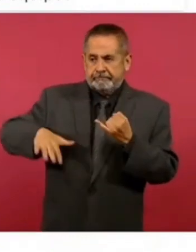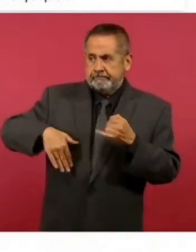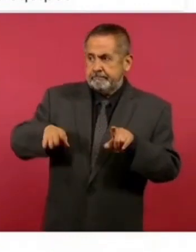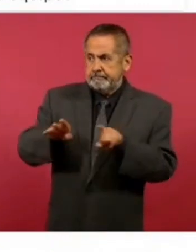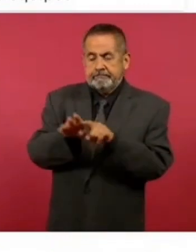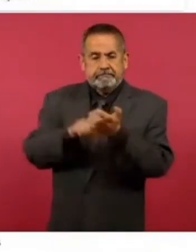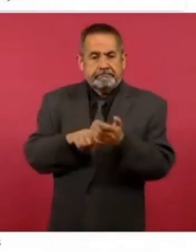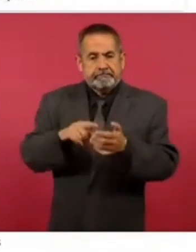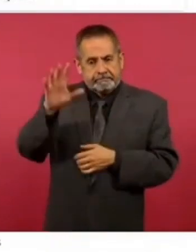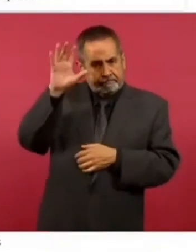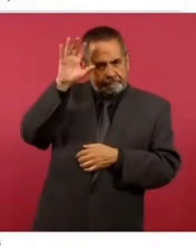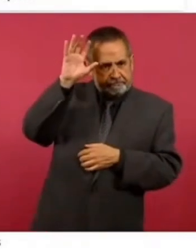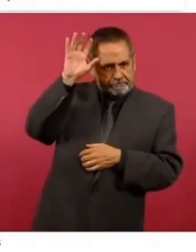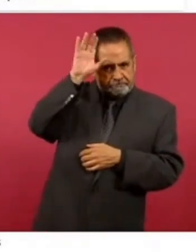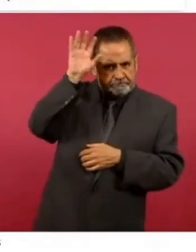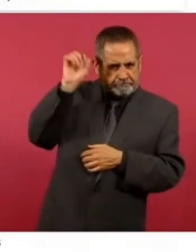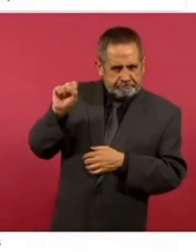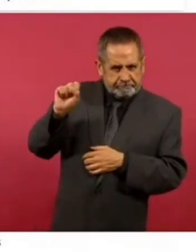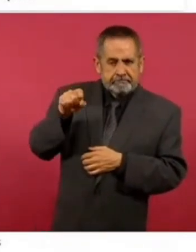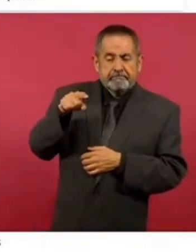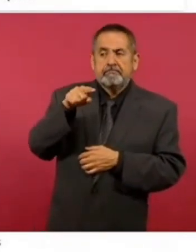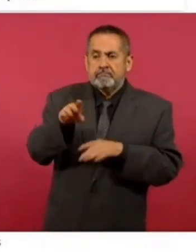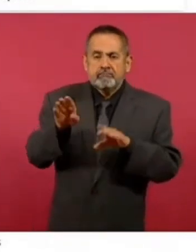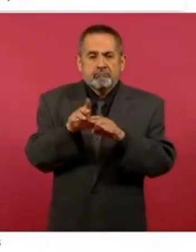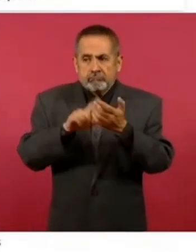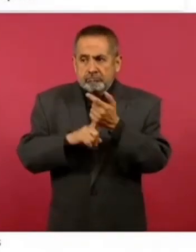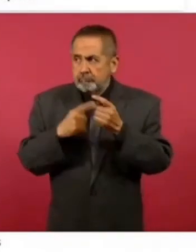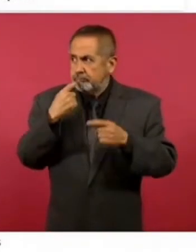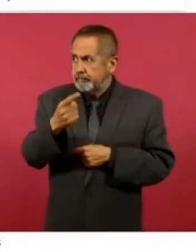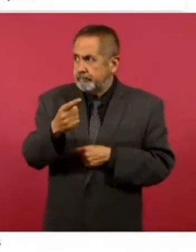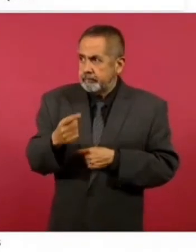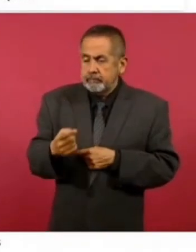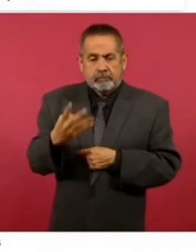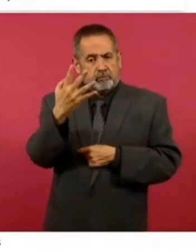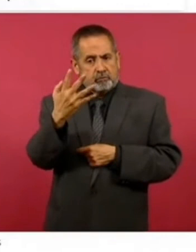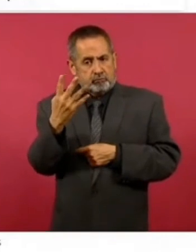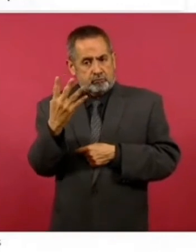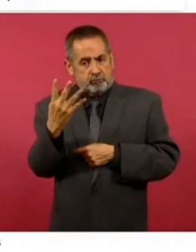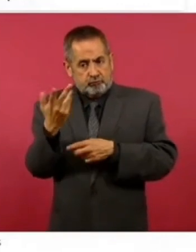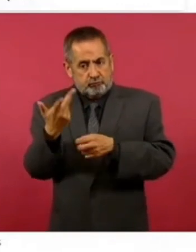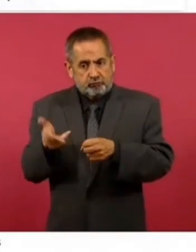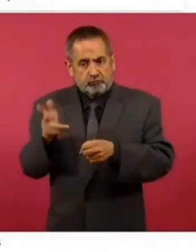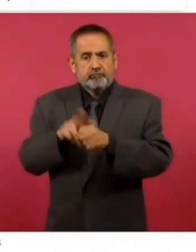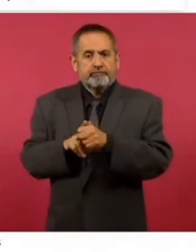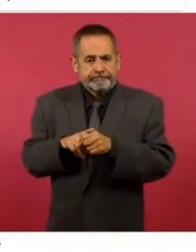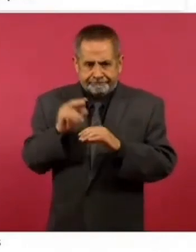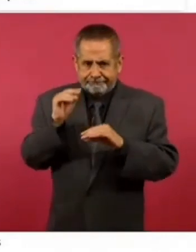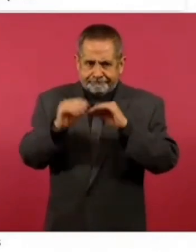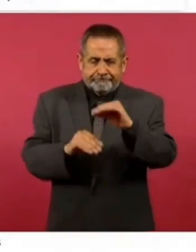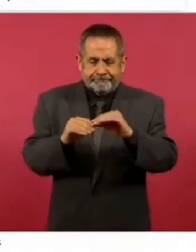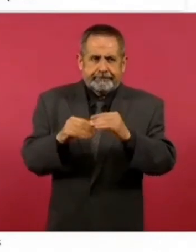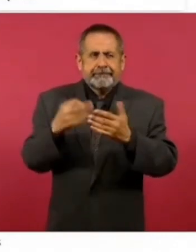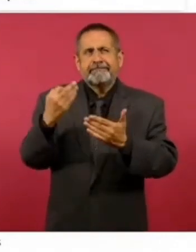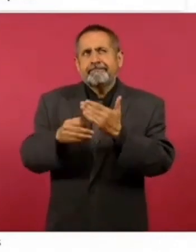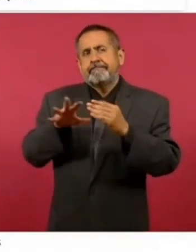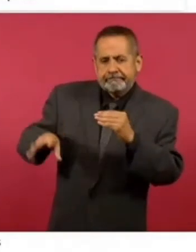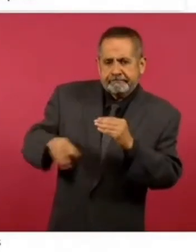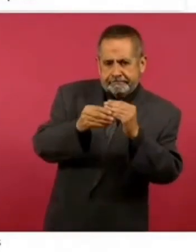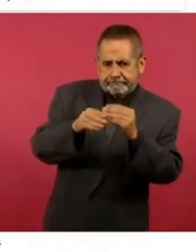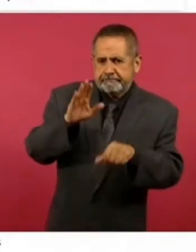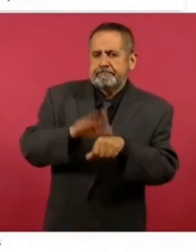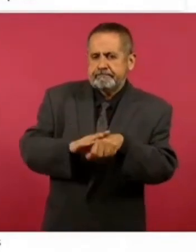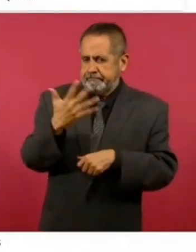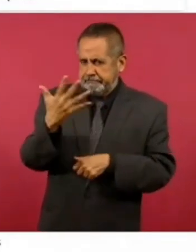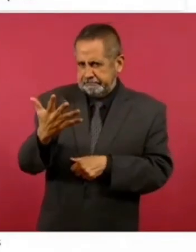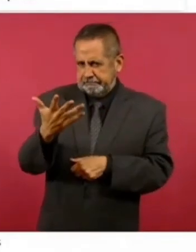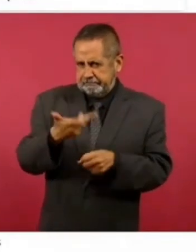es Morelos, en donde se tiene actualmente 4 hospitales. Todavía estamos incorporando 5 hospitales más en acuerdo